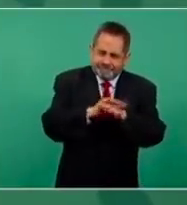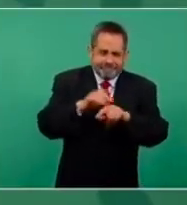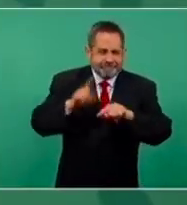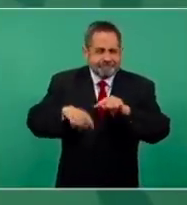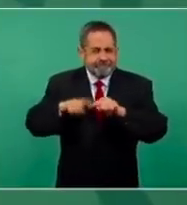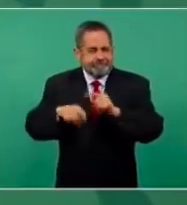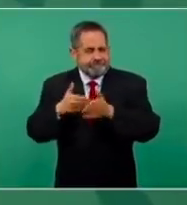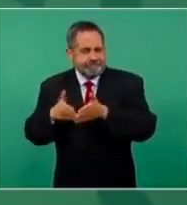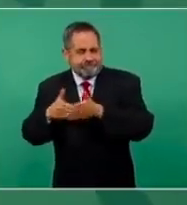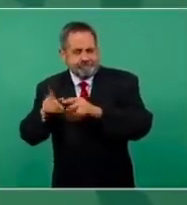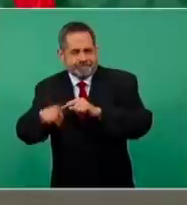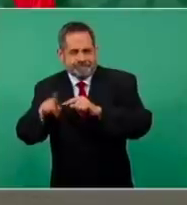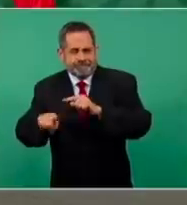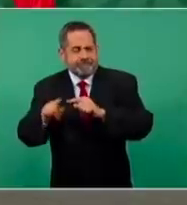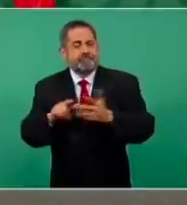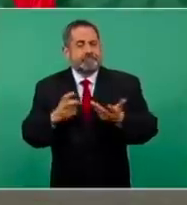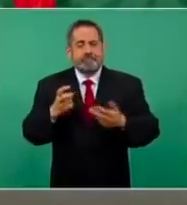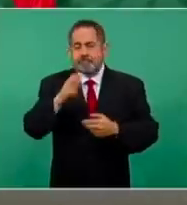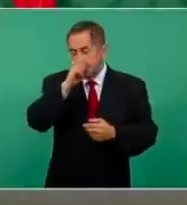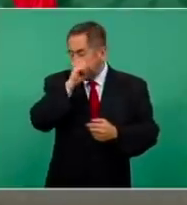tanto pozos